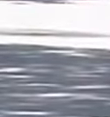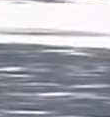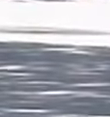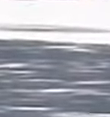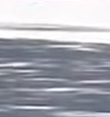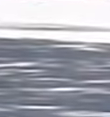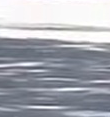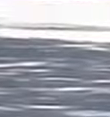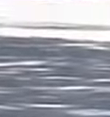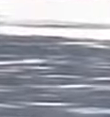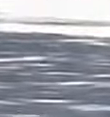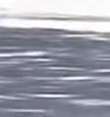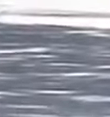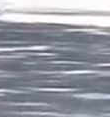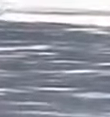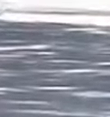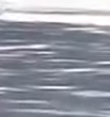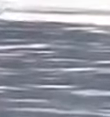Guarda ahí, negro. Ey, guarda ahí.